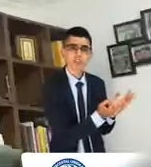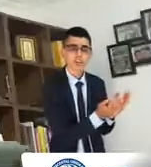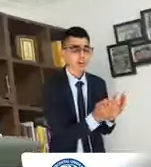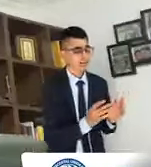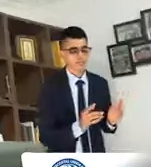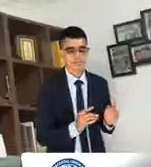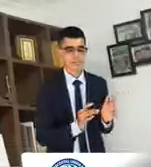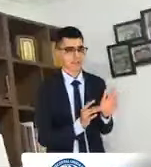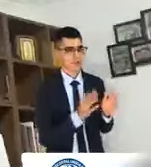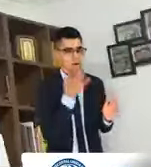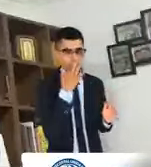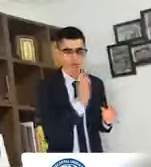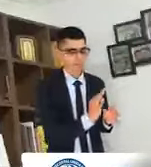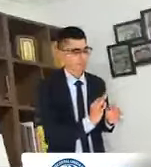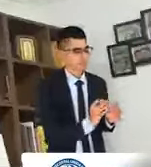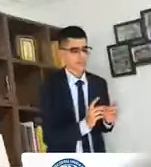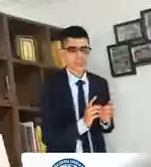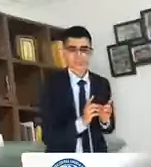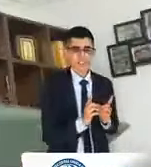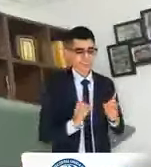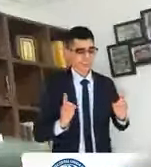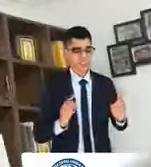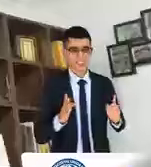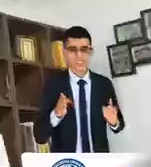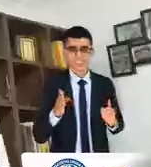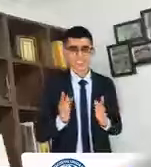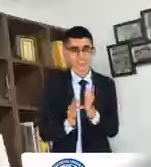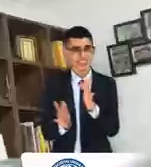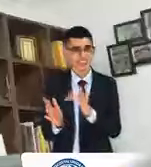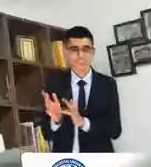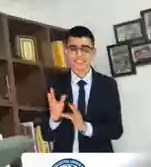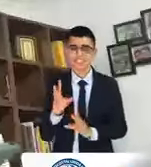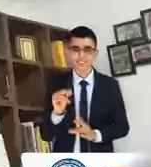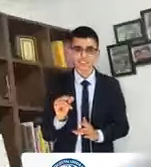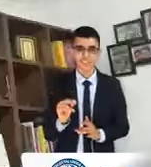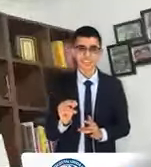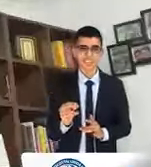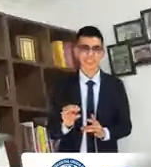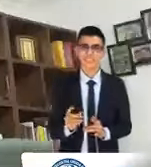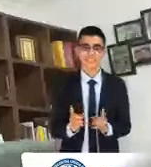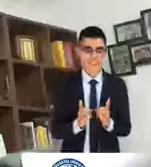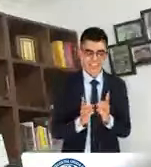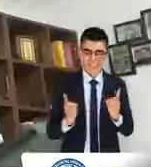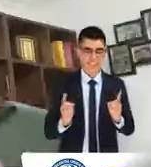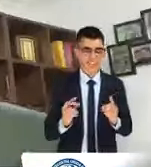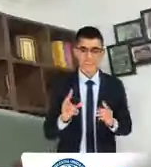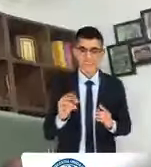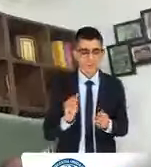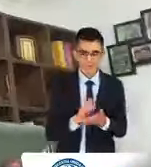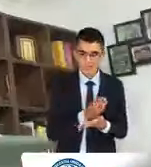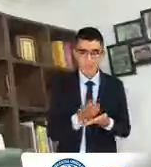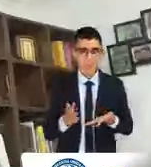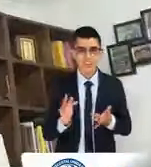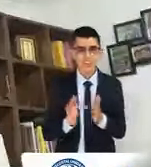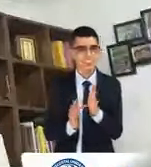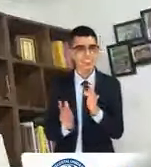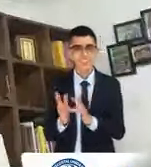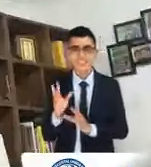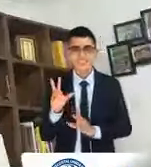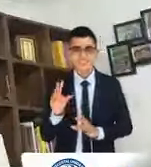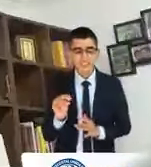¿Que por qué no dejó a Jesús? Porque es un mal negocio. Jesús es la cosa más grande que hay. Y por